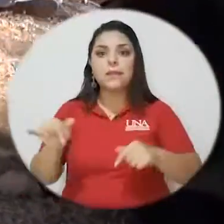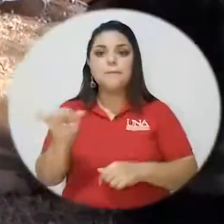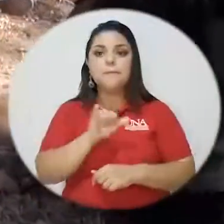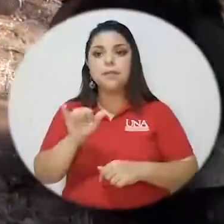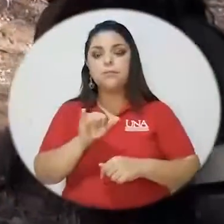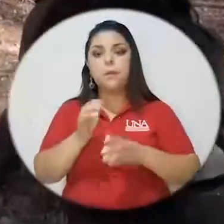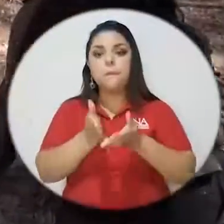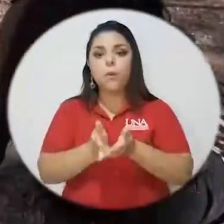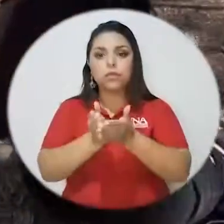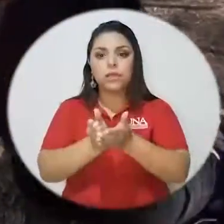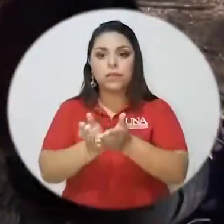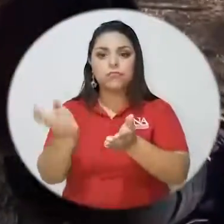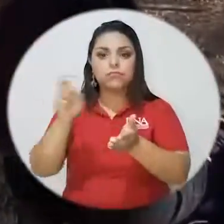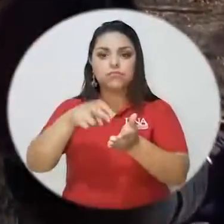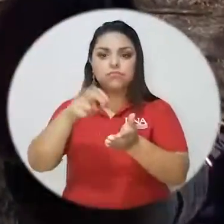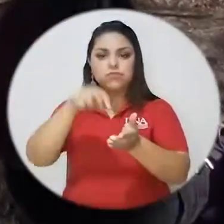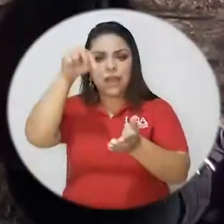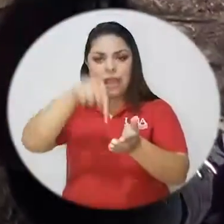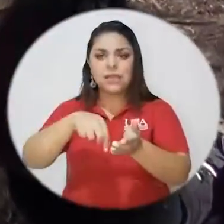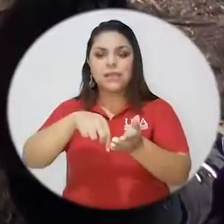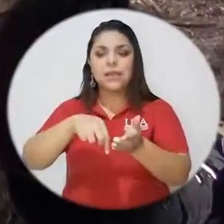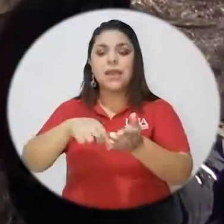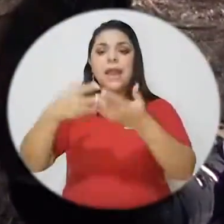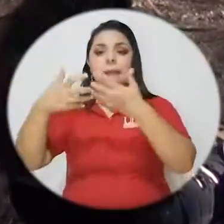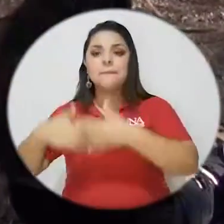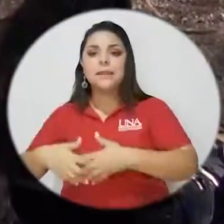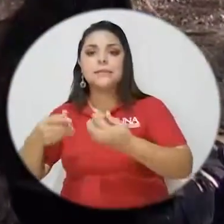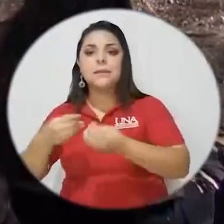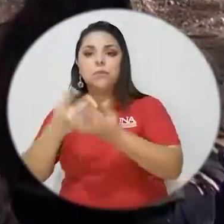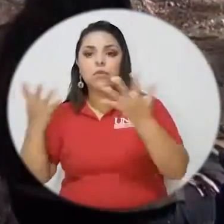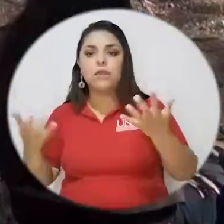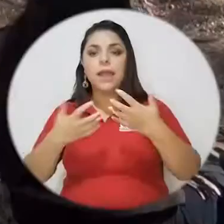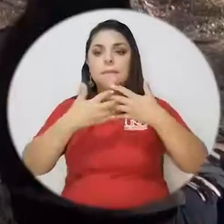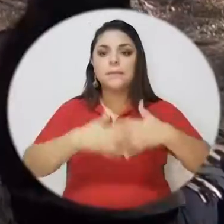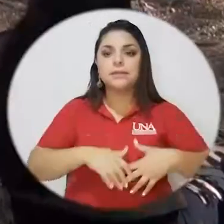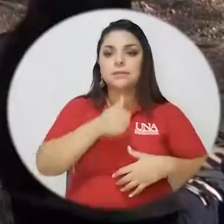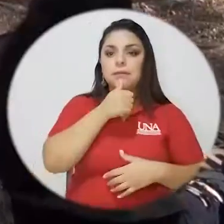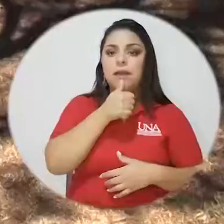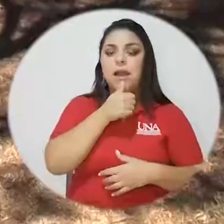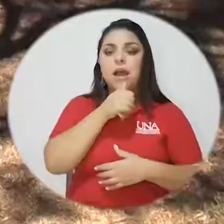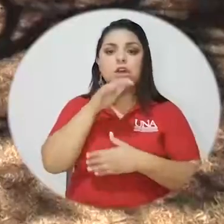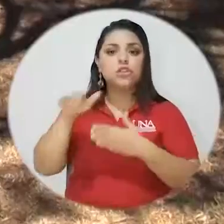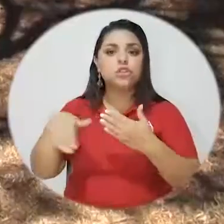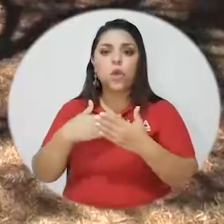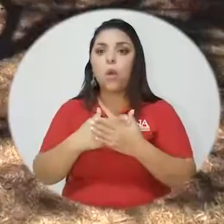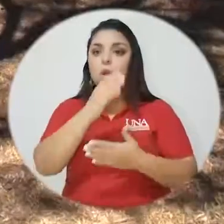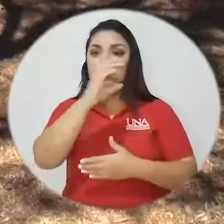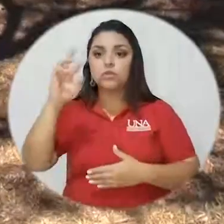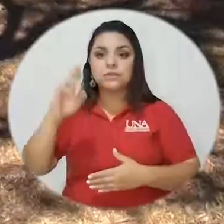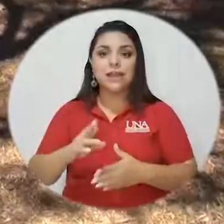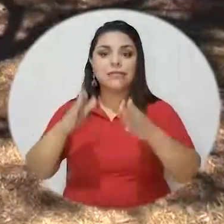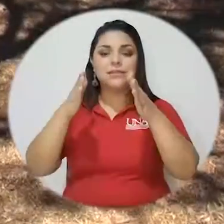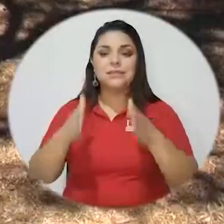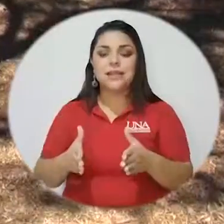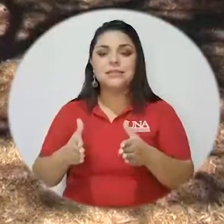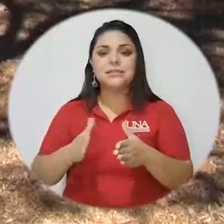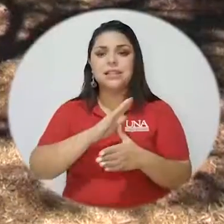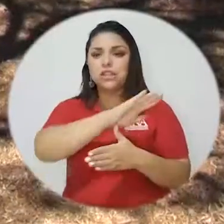mismo bote. O sea, todos, la empresa estatal, la empresa pública,